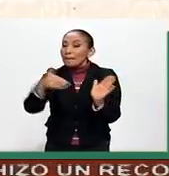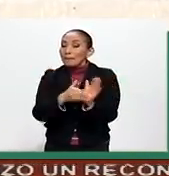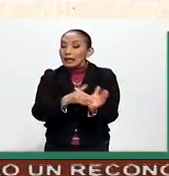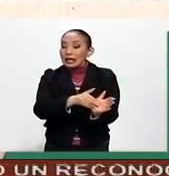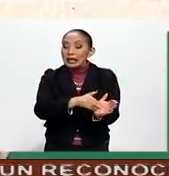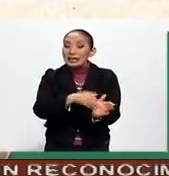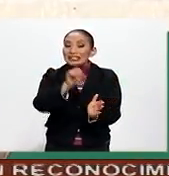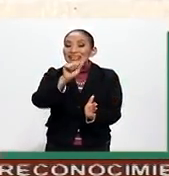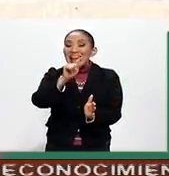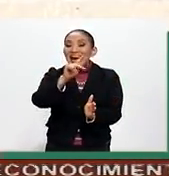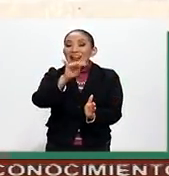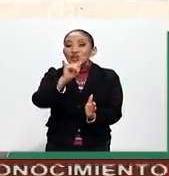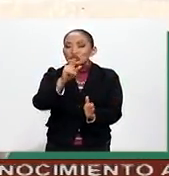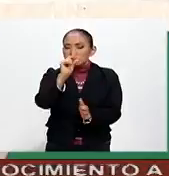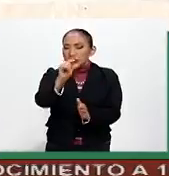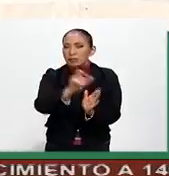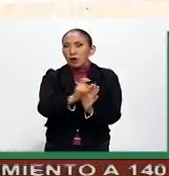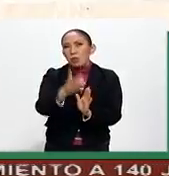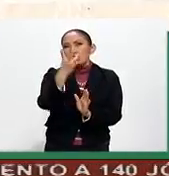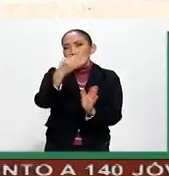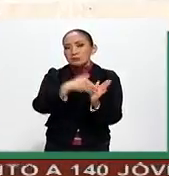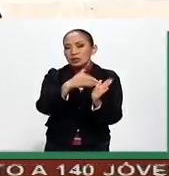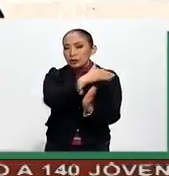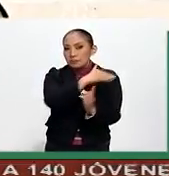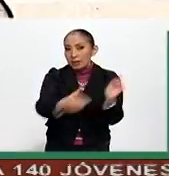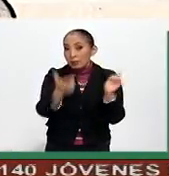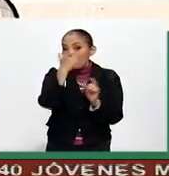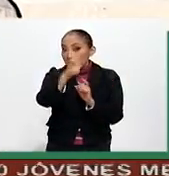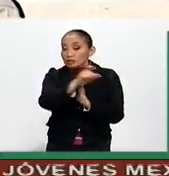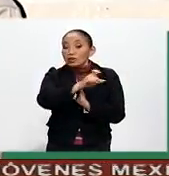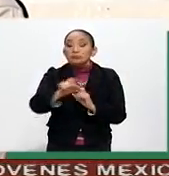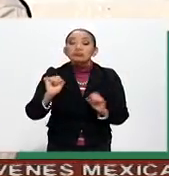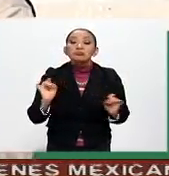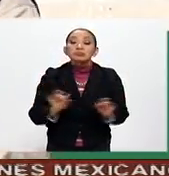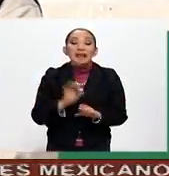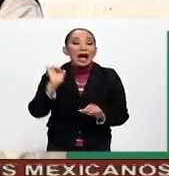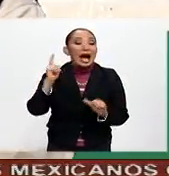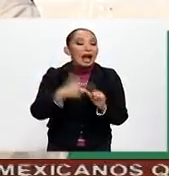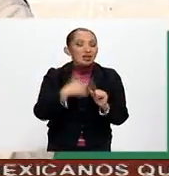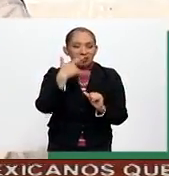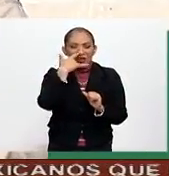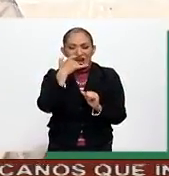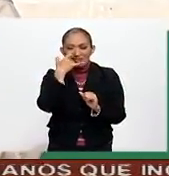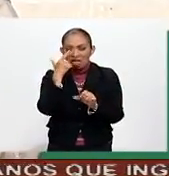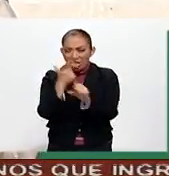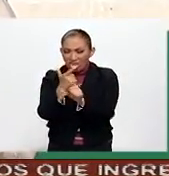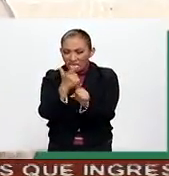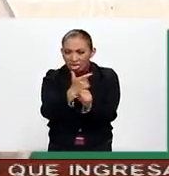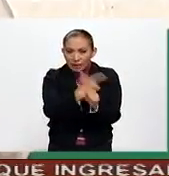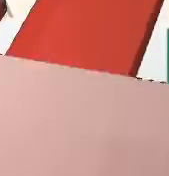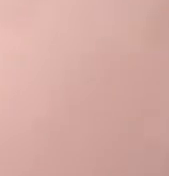salarios mínimos, que es algo así como unos 3,5 millones de pesos, por cada irregularidad detectada.